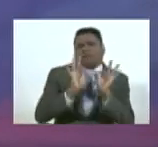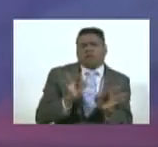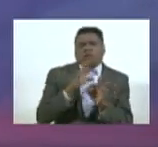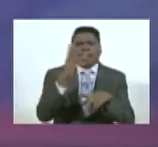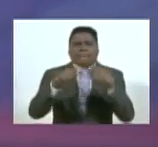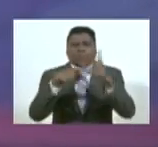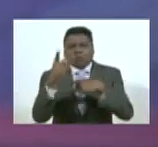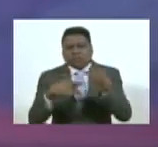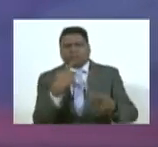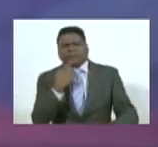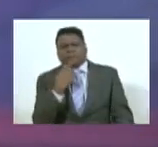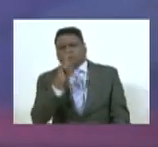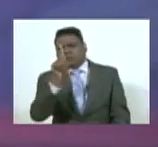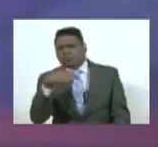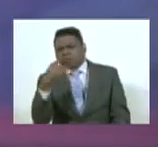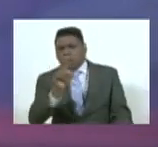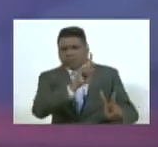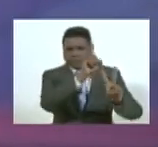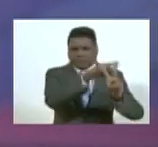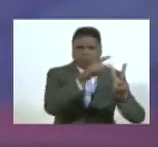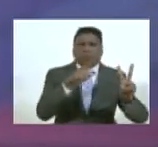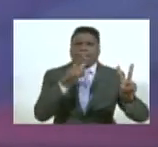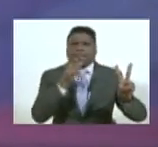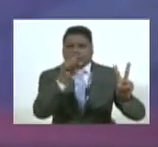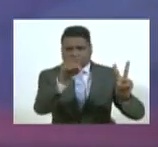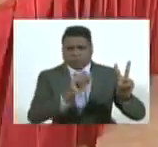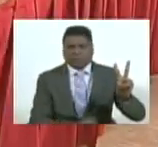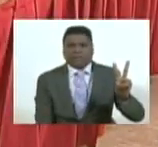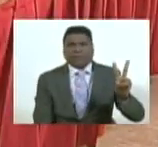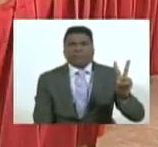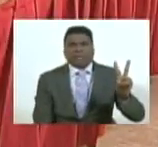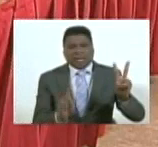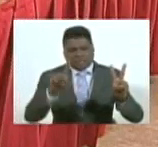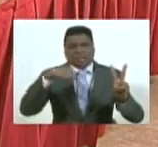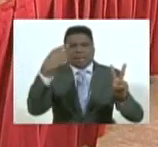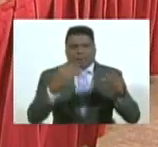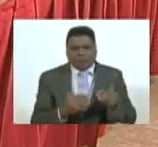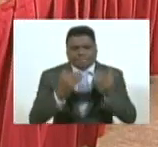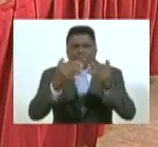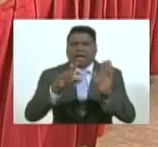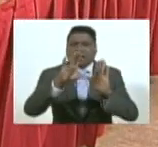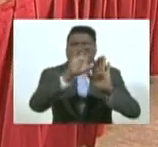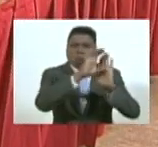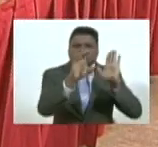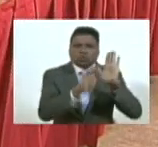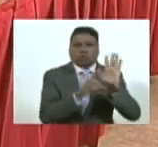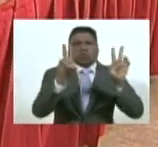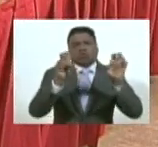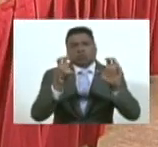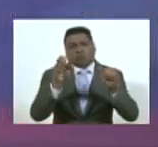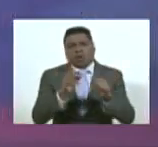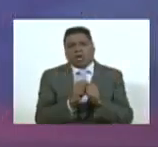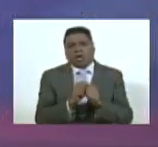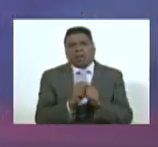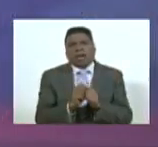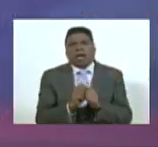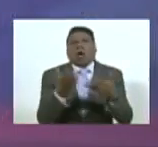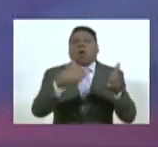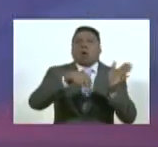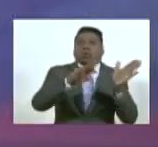proceso. Y mi segunda pregunta es, una vez que sea reescrita la nueva constitución, si va a ser sometida a